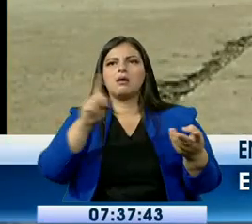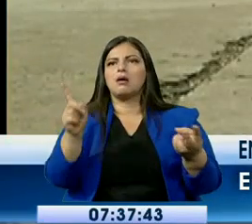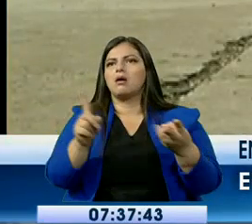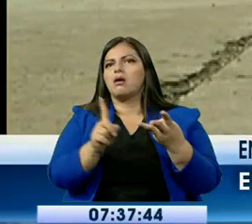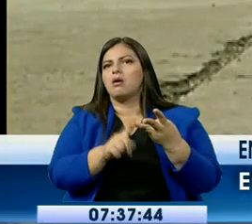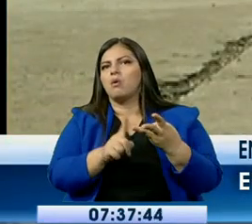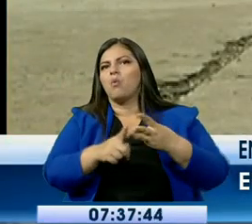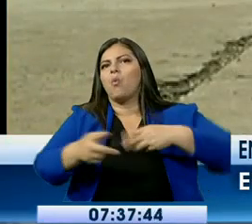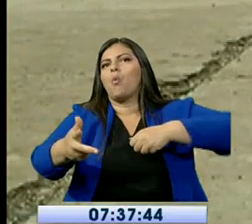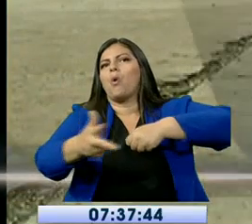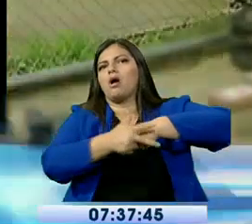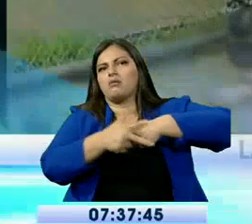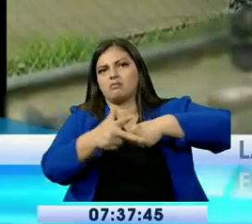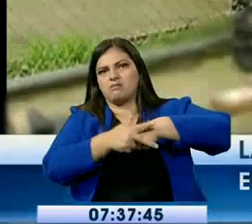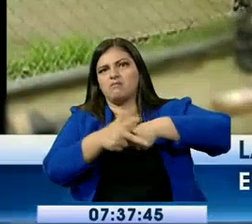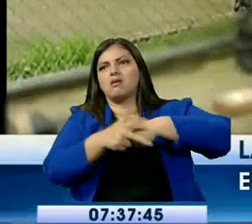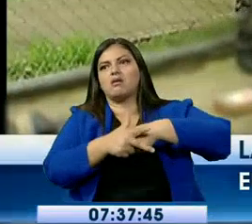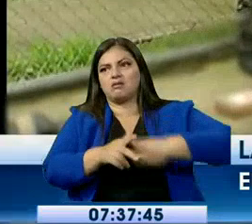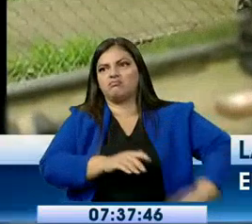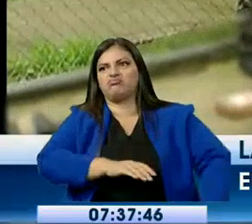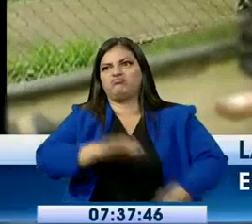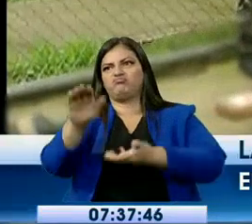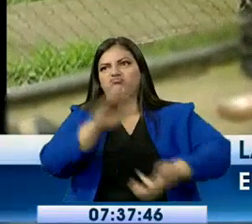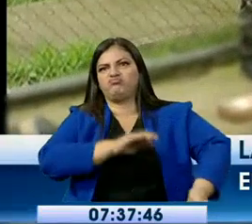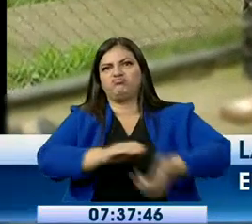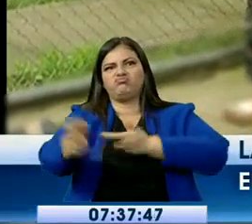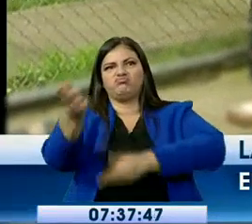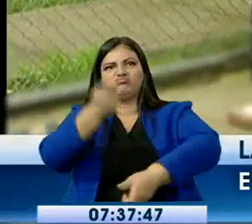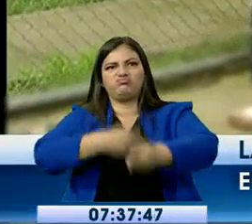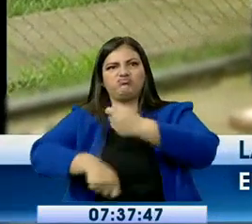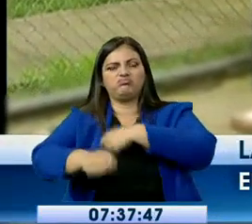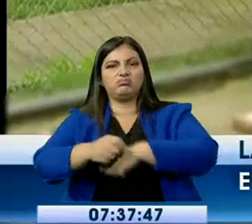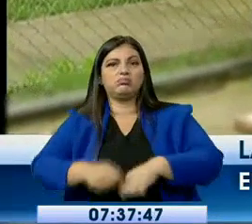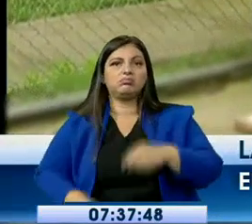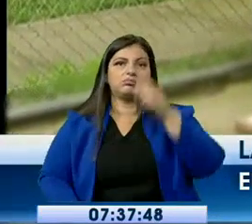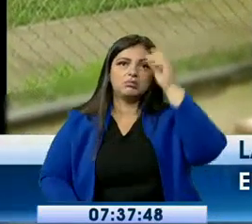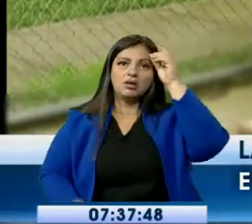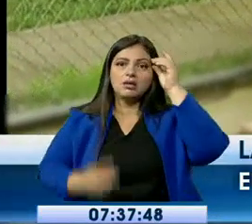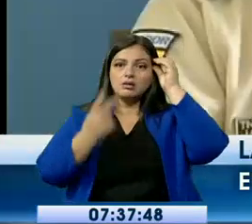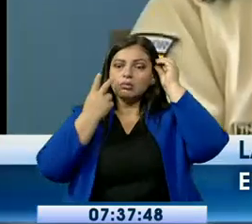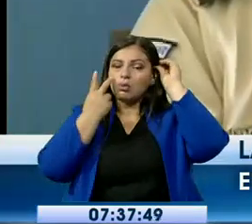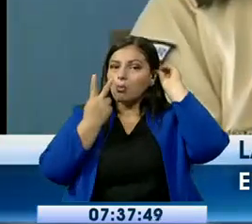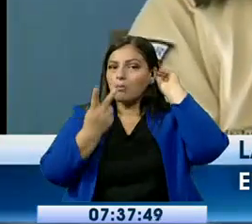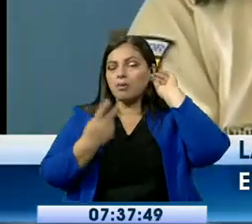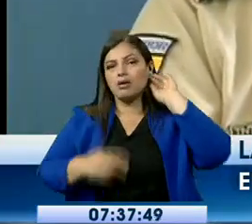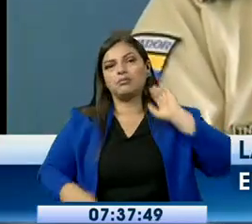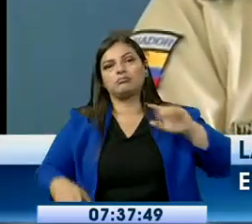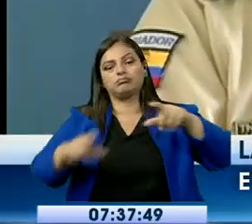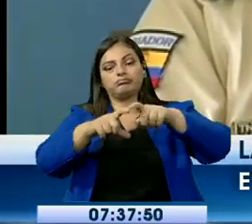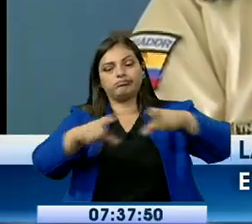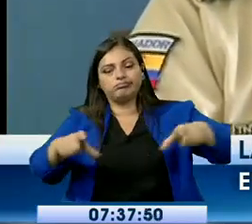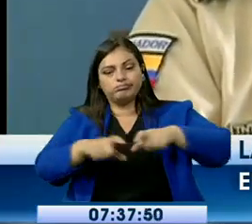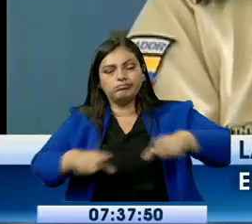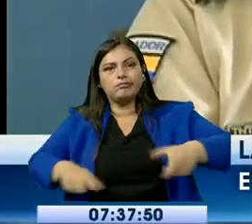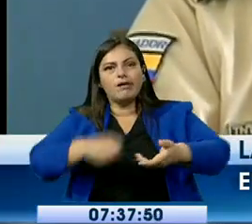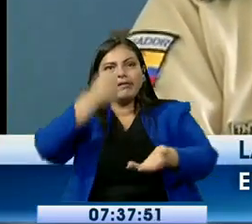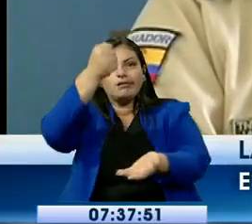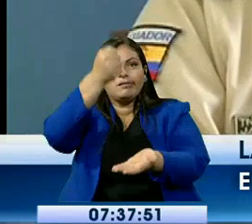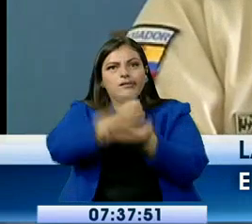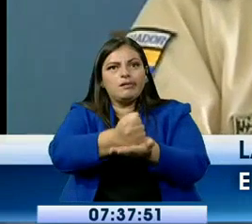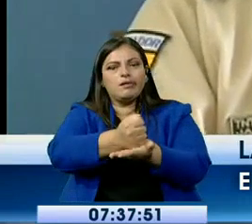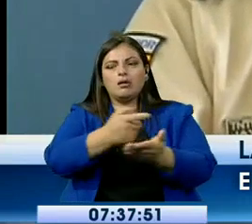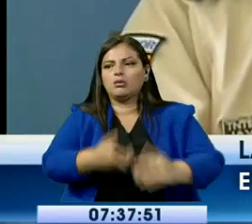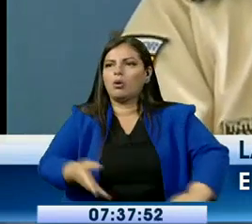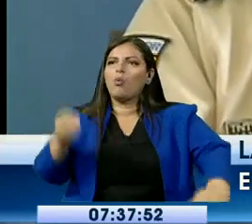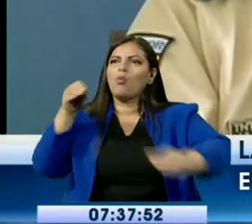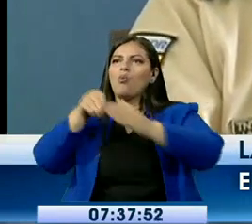Porque hay veces que las empresas son creadas con esos fines para contaminar su producto y hay otros casos en los cuales son gancho ciego, en